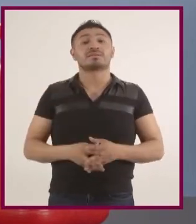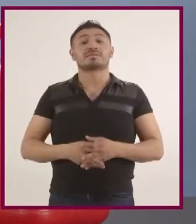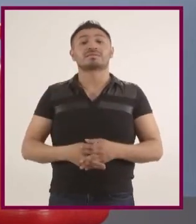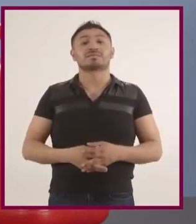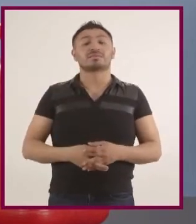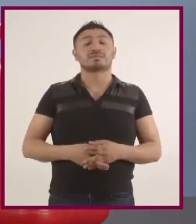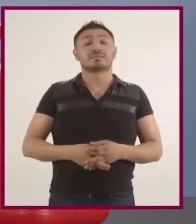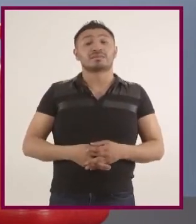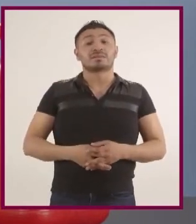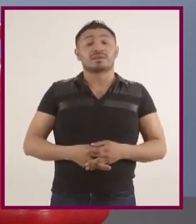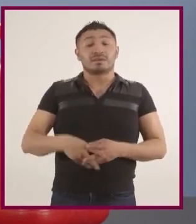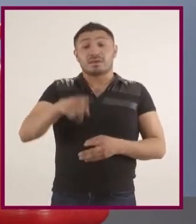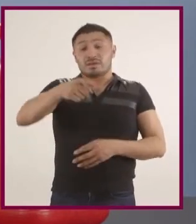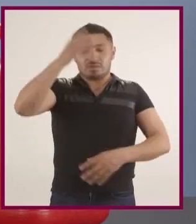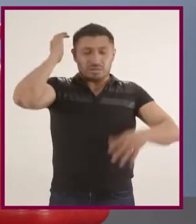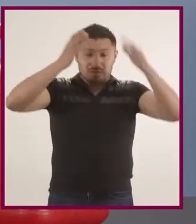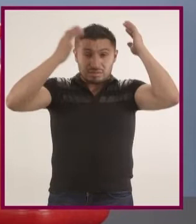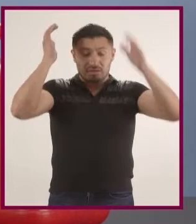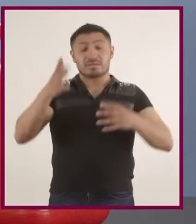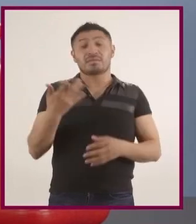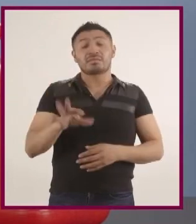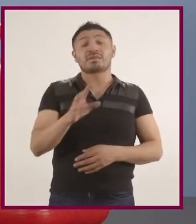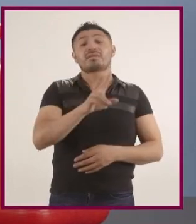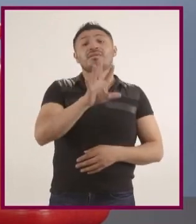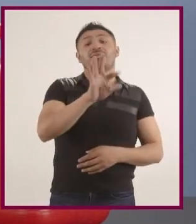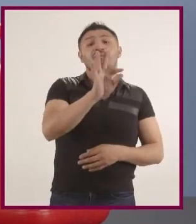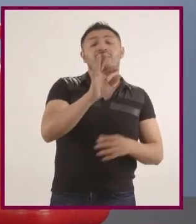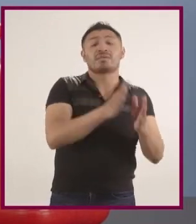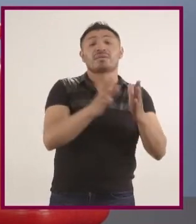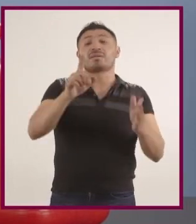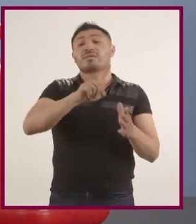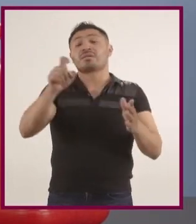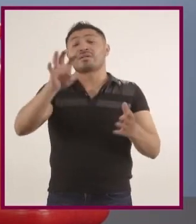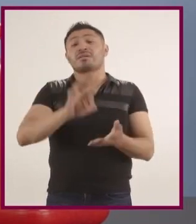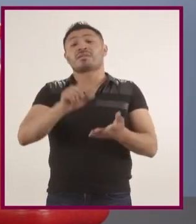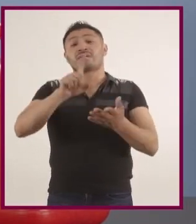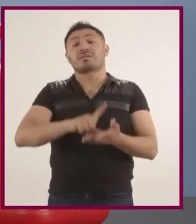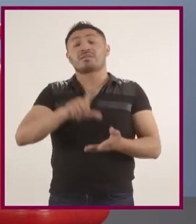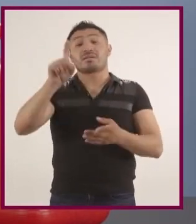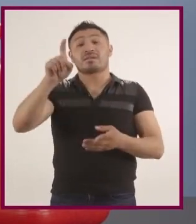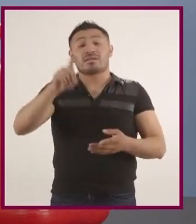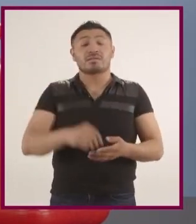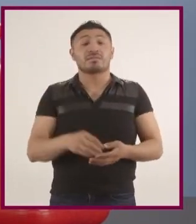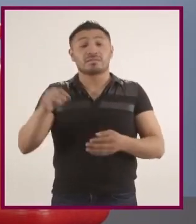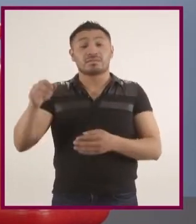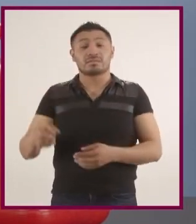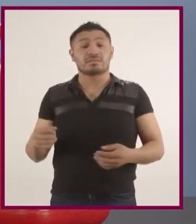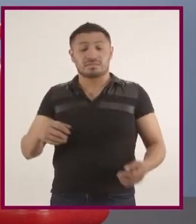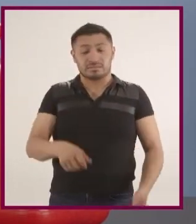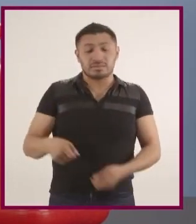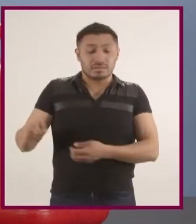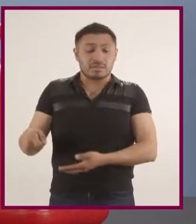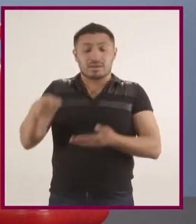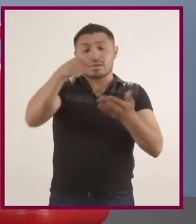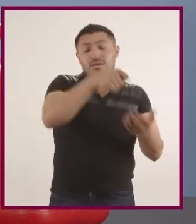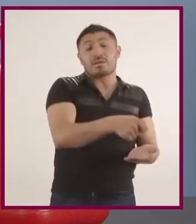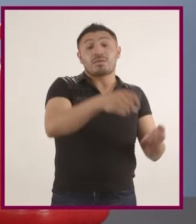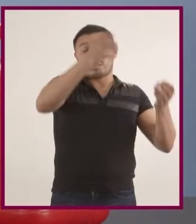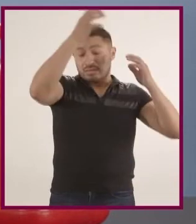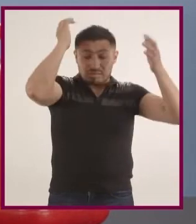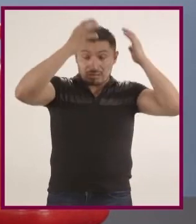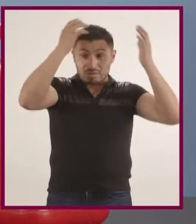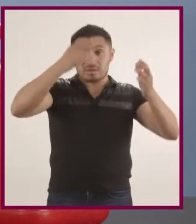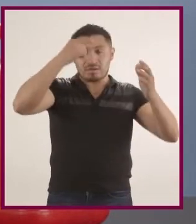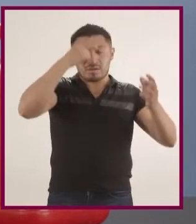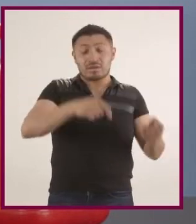entre 40 y 100 litros de agua usar la tina consume más de 300 litros meter una cubeta a la ducha mientras sale el agua caliente y